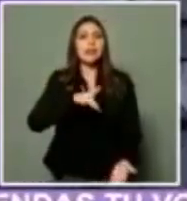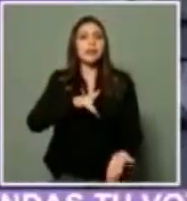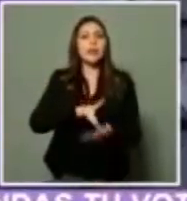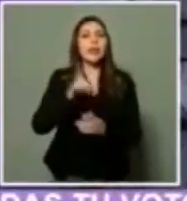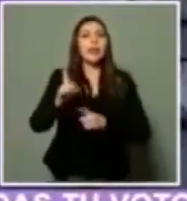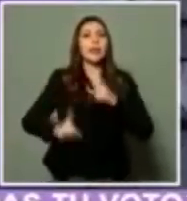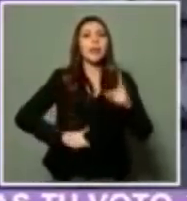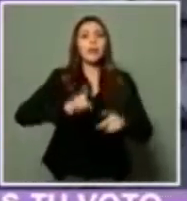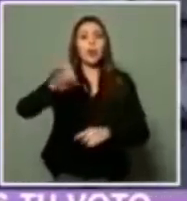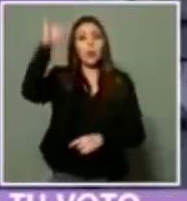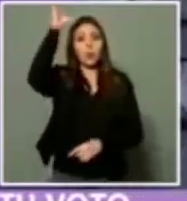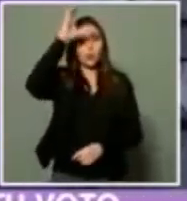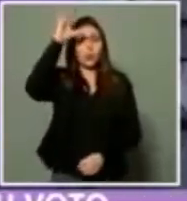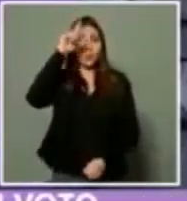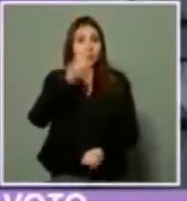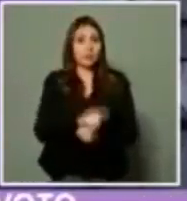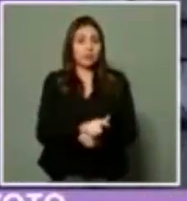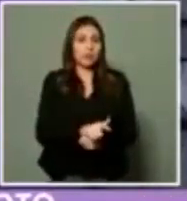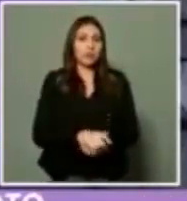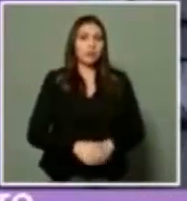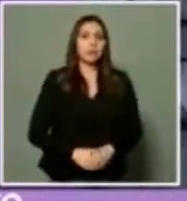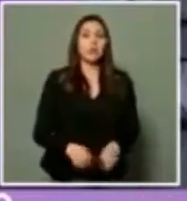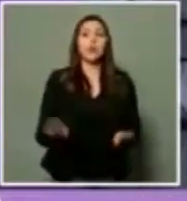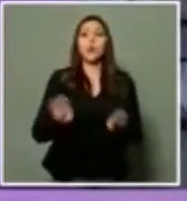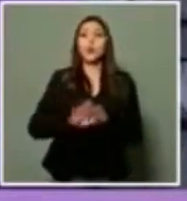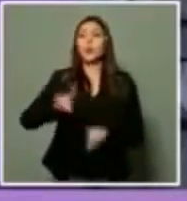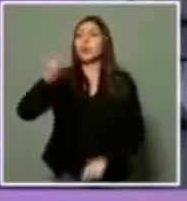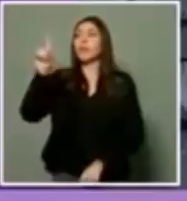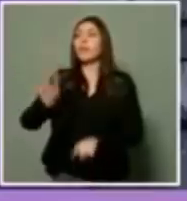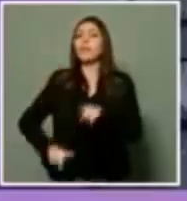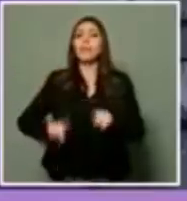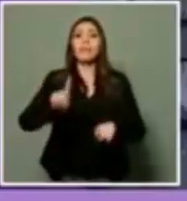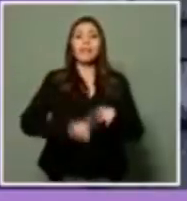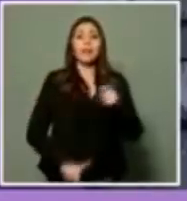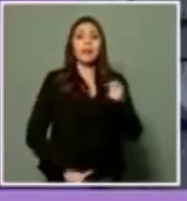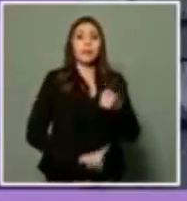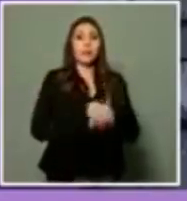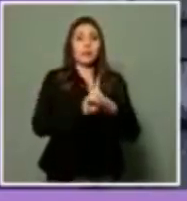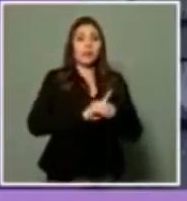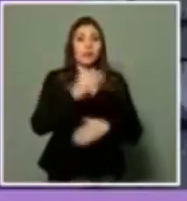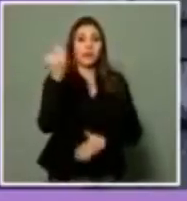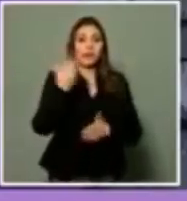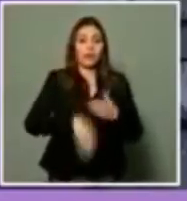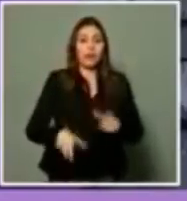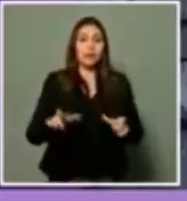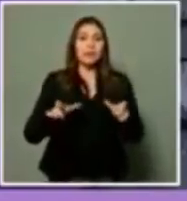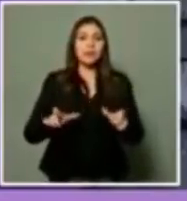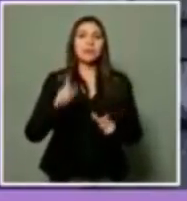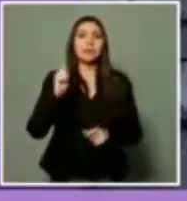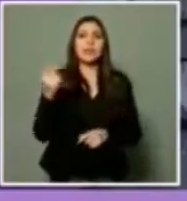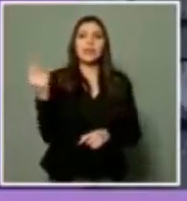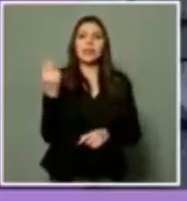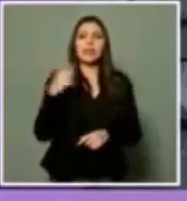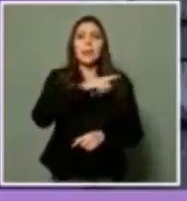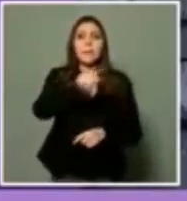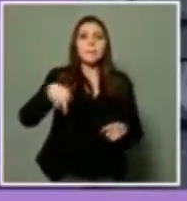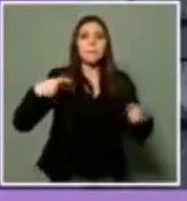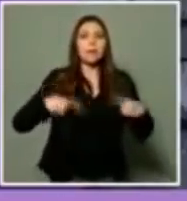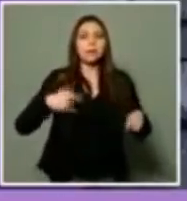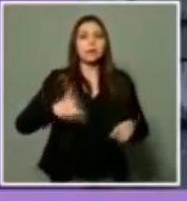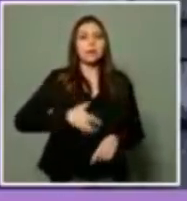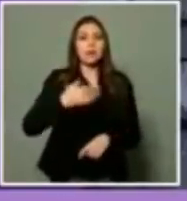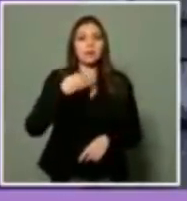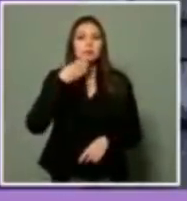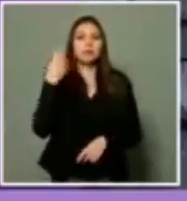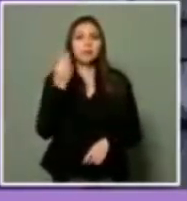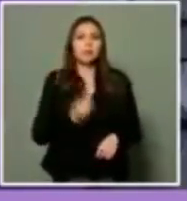porque sabemos que atacar la inseguridad tiene que ver también con el bienestar social. Se instalarán